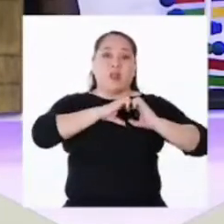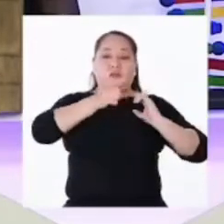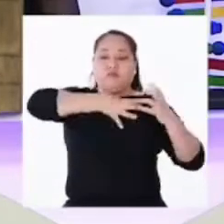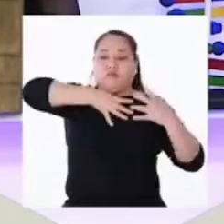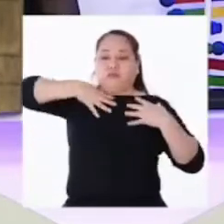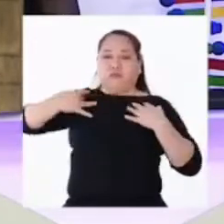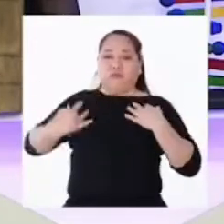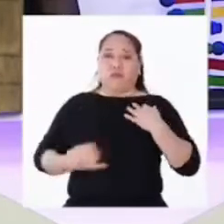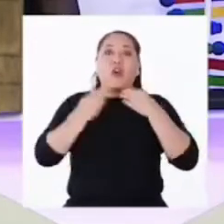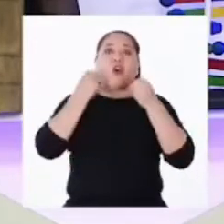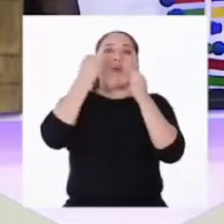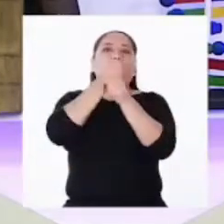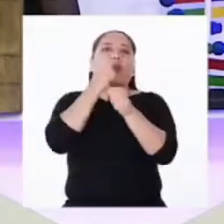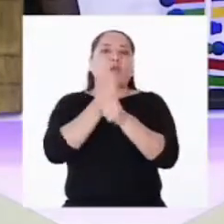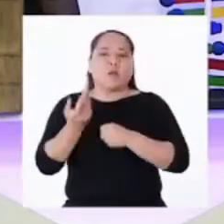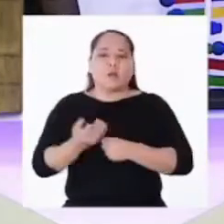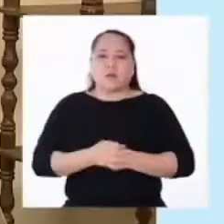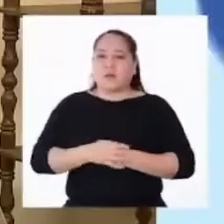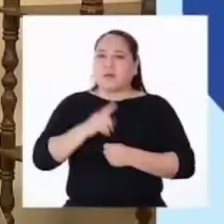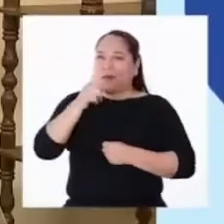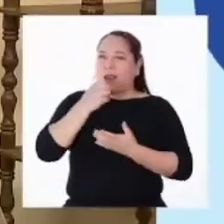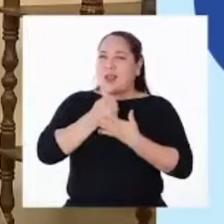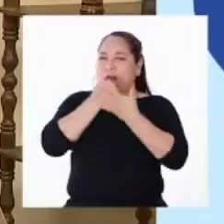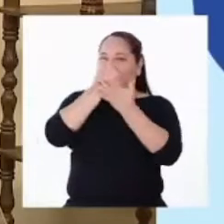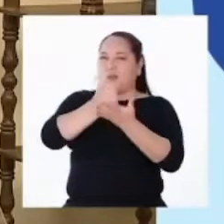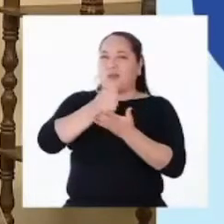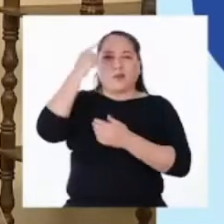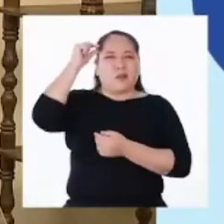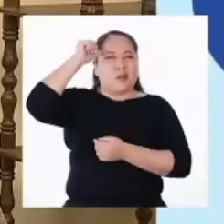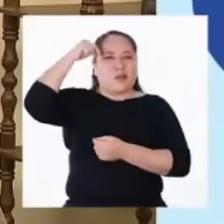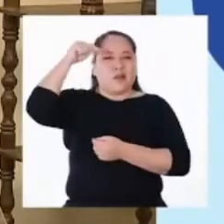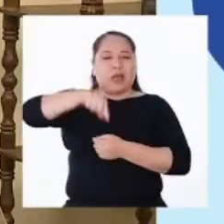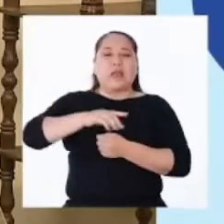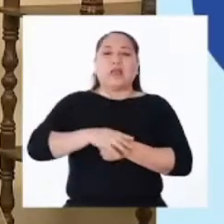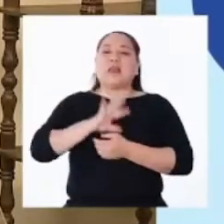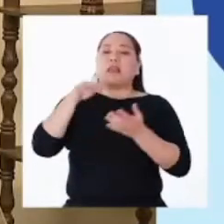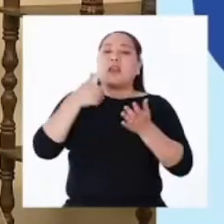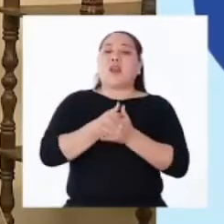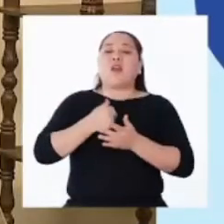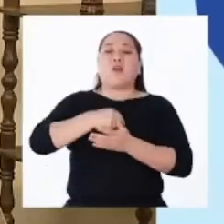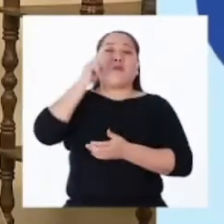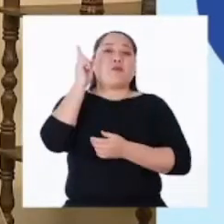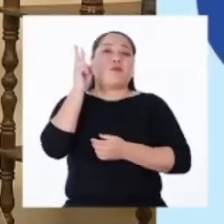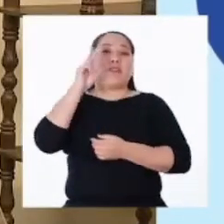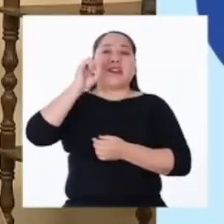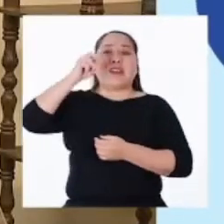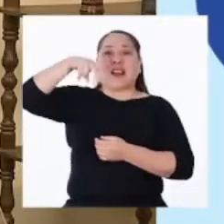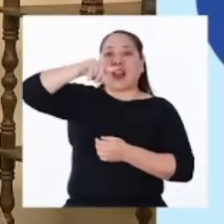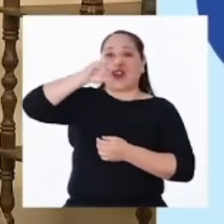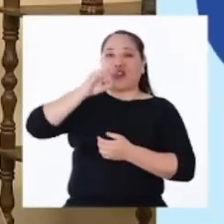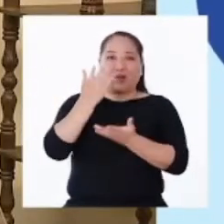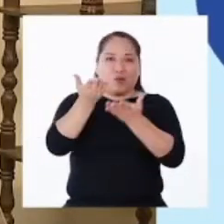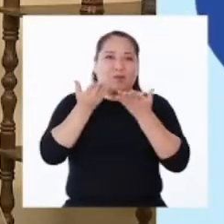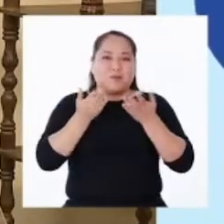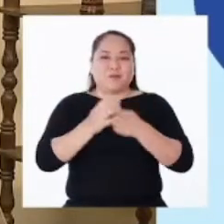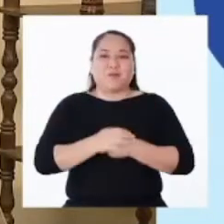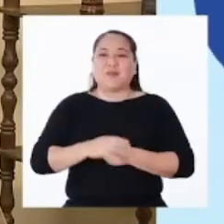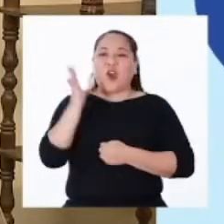profesor Renzo Martínez. Bienvenido. Hola Mario, hola doctora Claridad, gracias por la